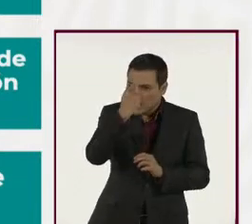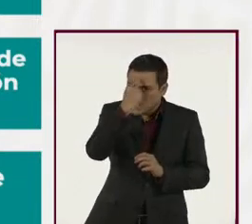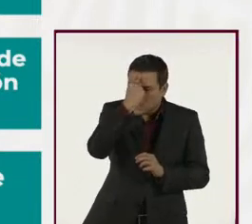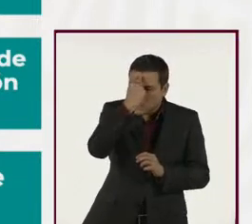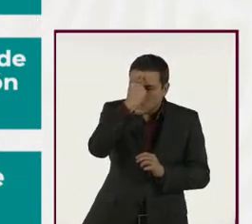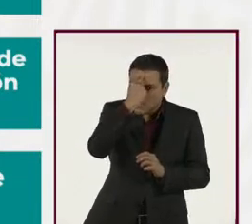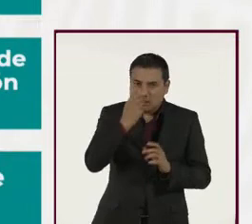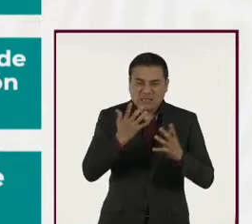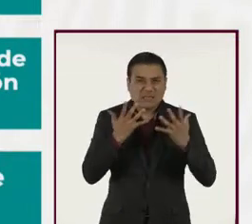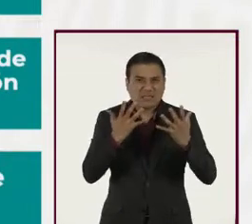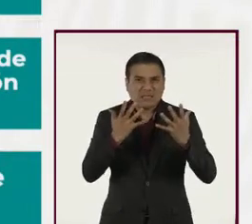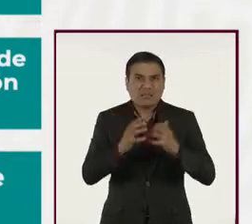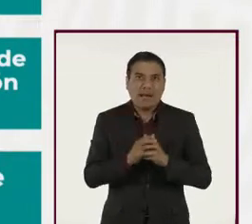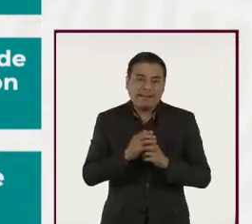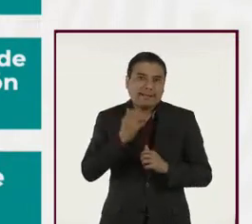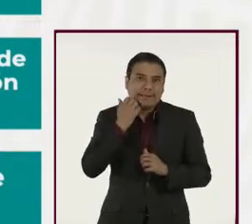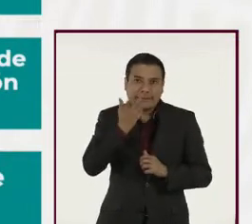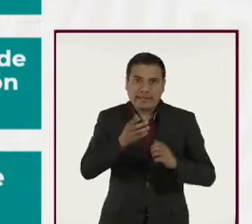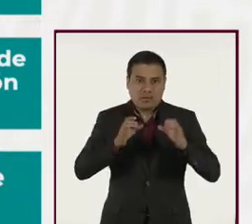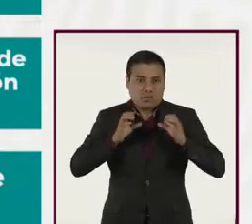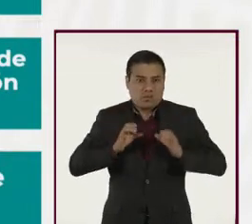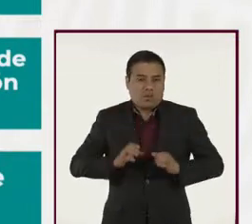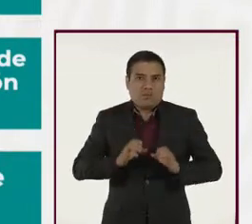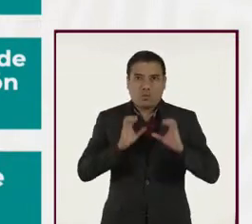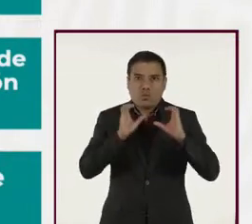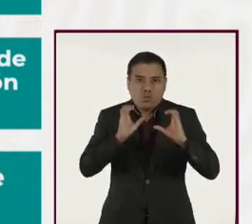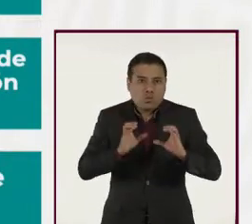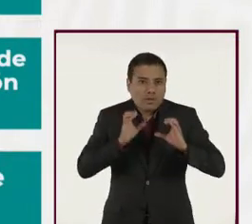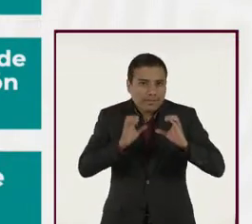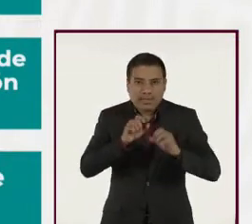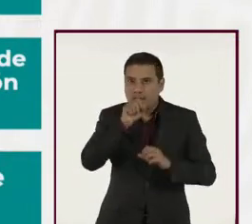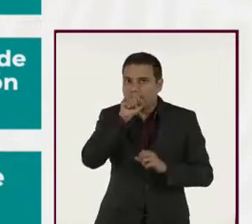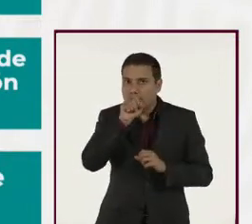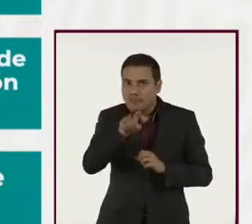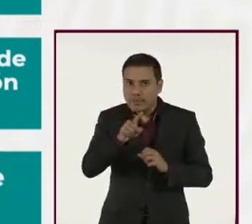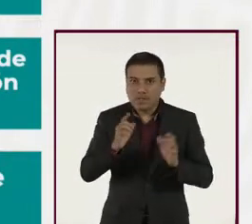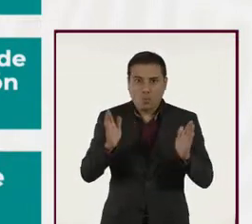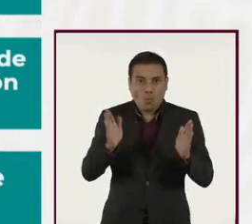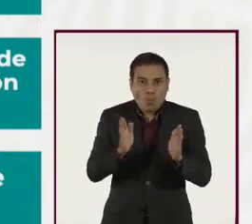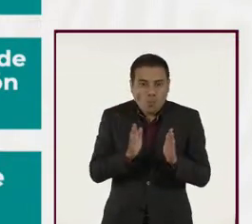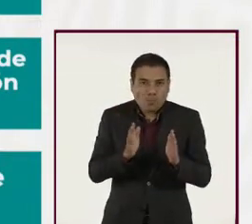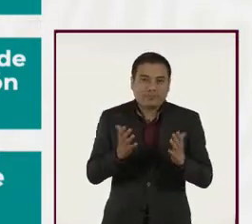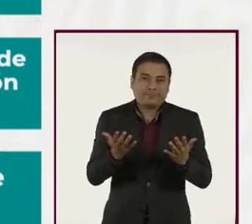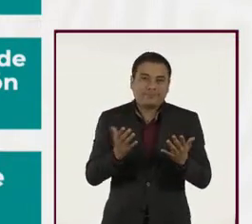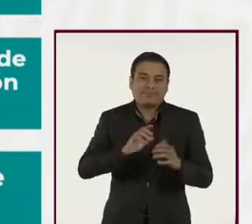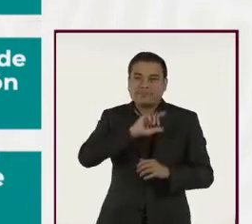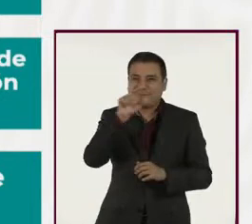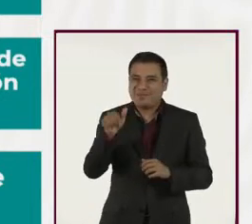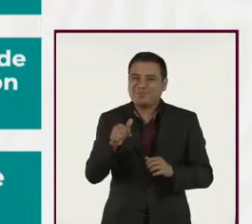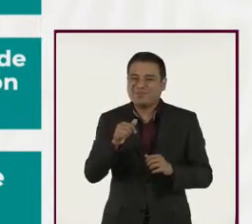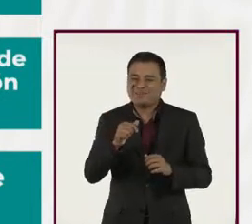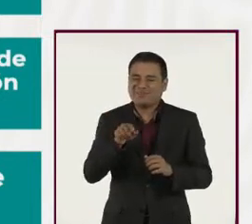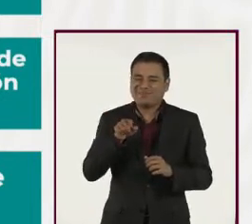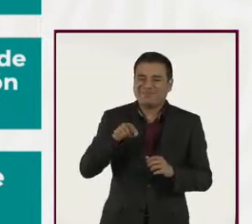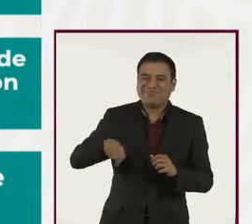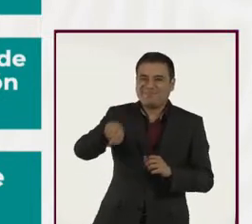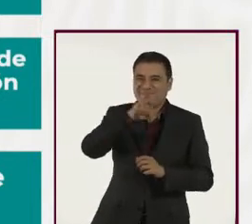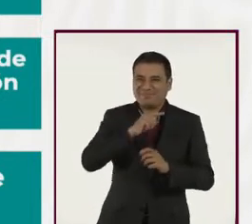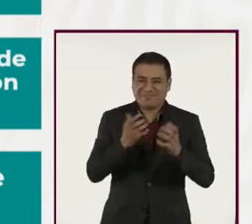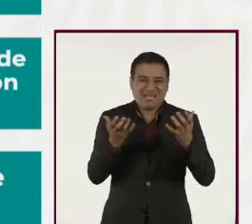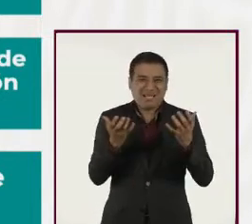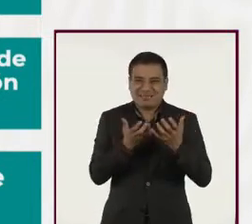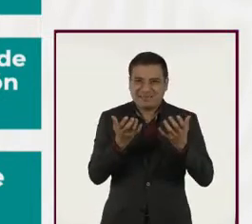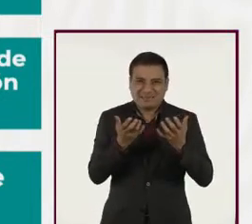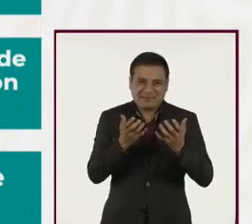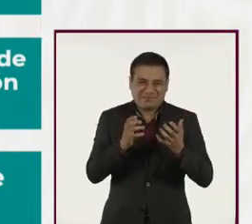una obsesión con la imagen corporal y con el peso, a generar una serie de conductas desadaptativas. Mientras que en las personas donde